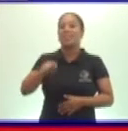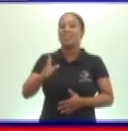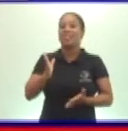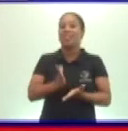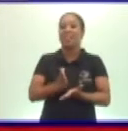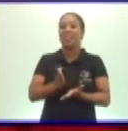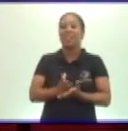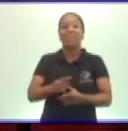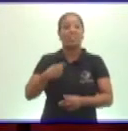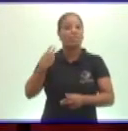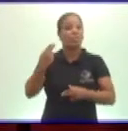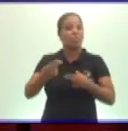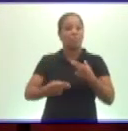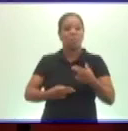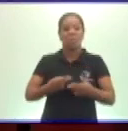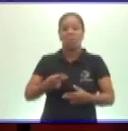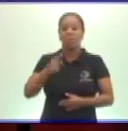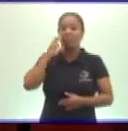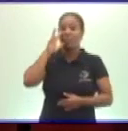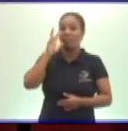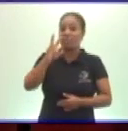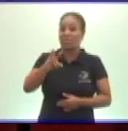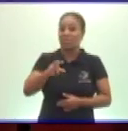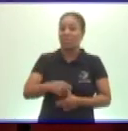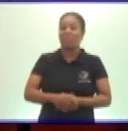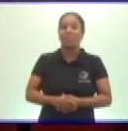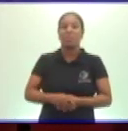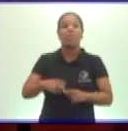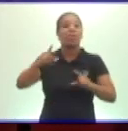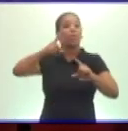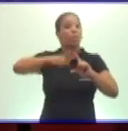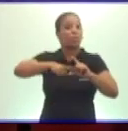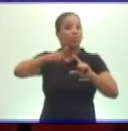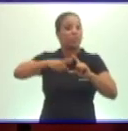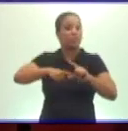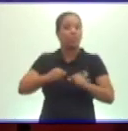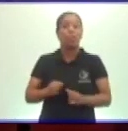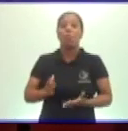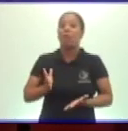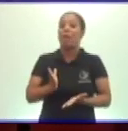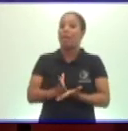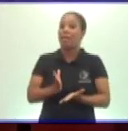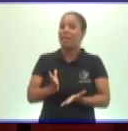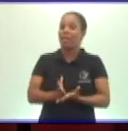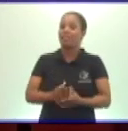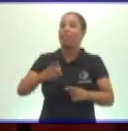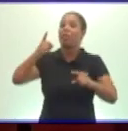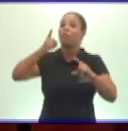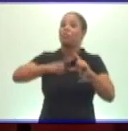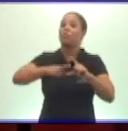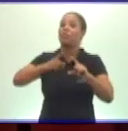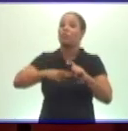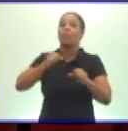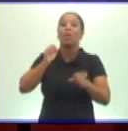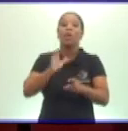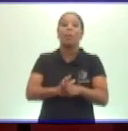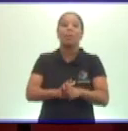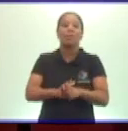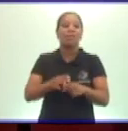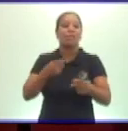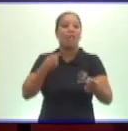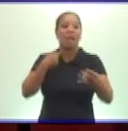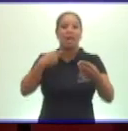no va a ser una clase, fíjense, de contenido, es una clase que va a ser de contenido, pero a partir de la